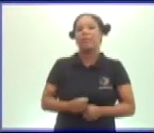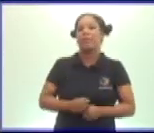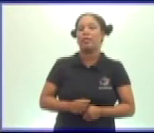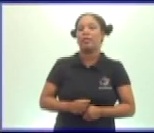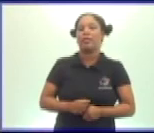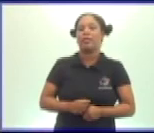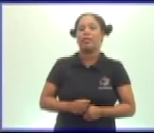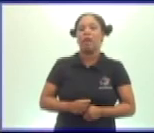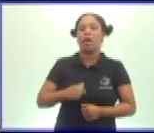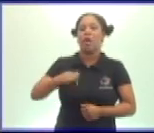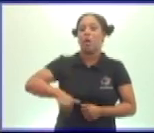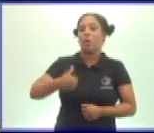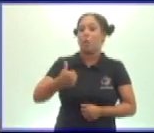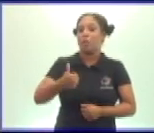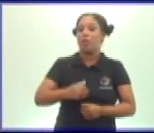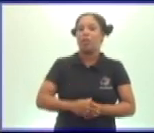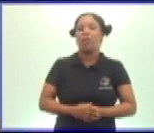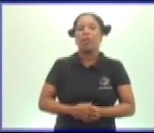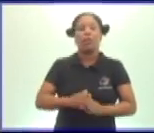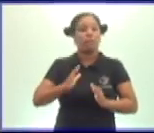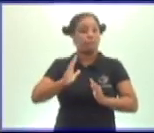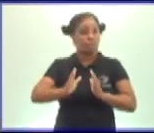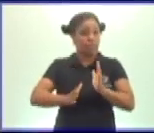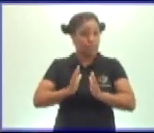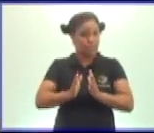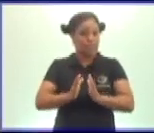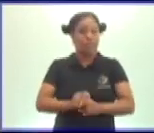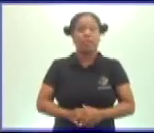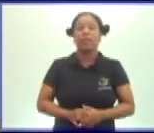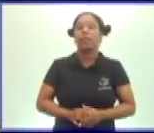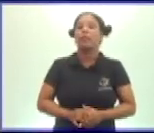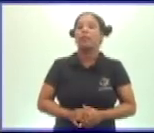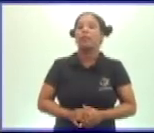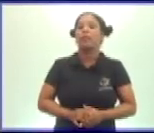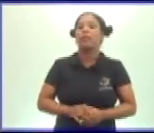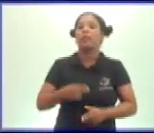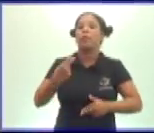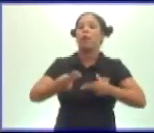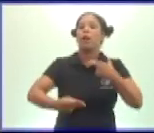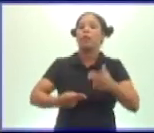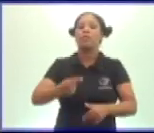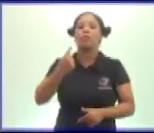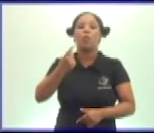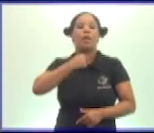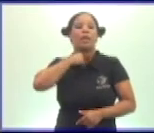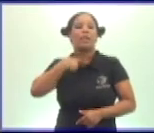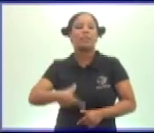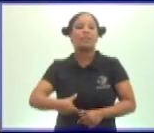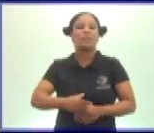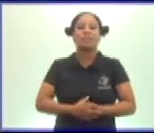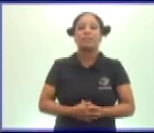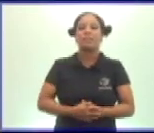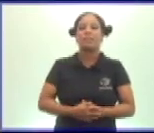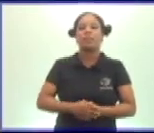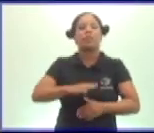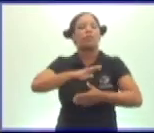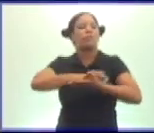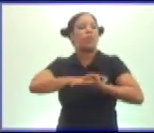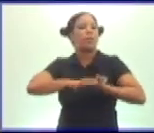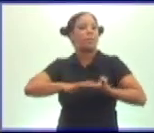Ahora bien, a continuación vamos a realizar un ejercicio que nos